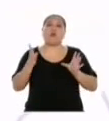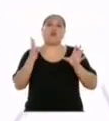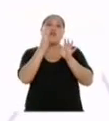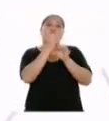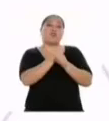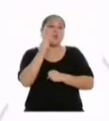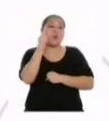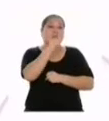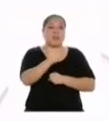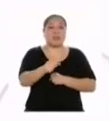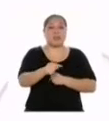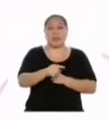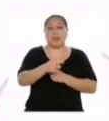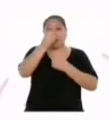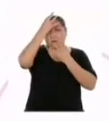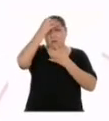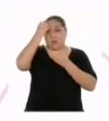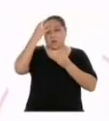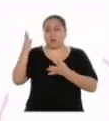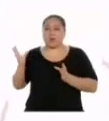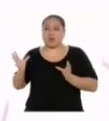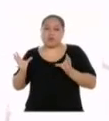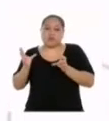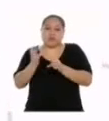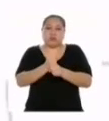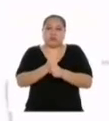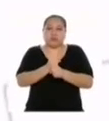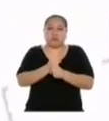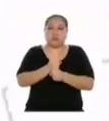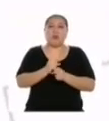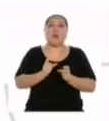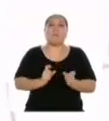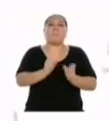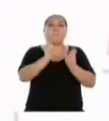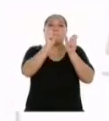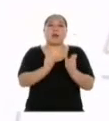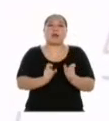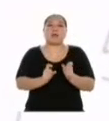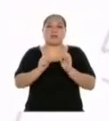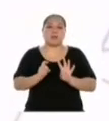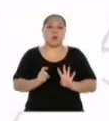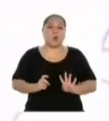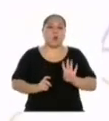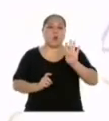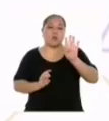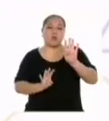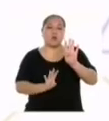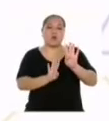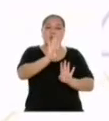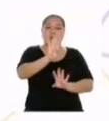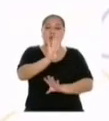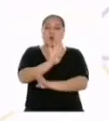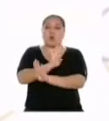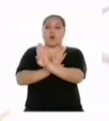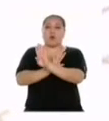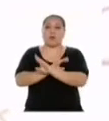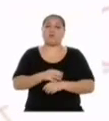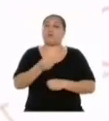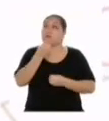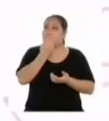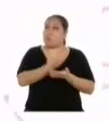resumen de estos datos sobre emociones en una gráfica de barras comparadas, que en este caso son 4 y no 2. Tienen una